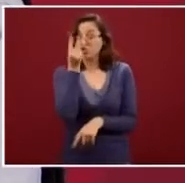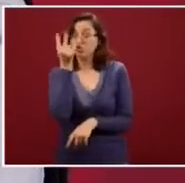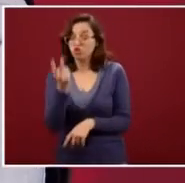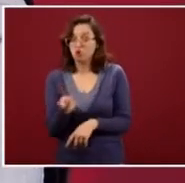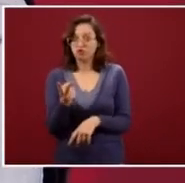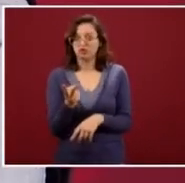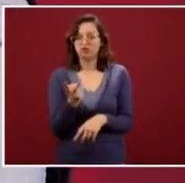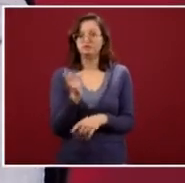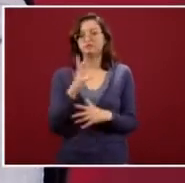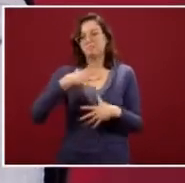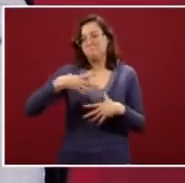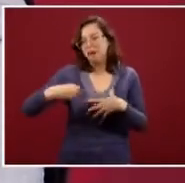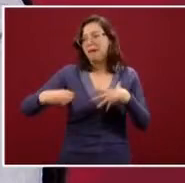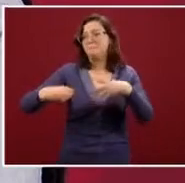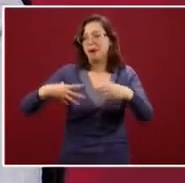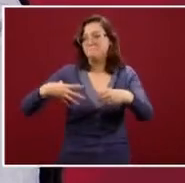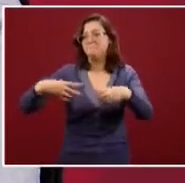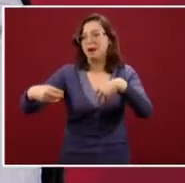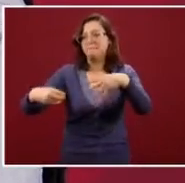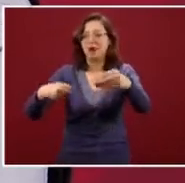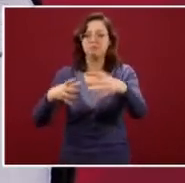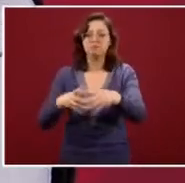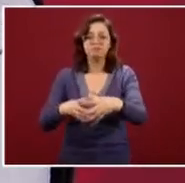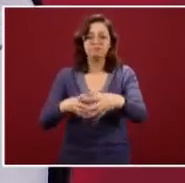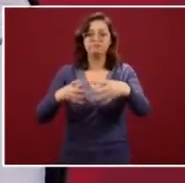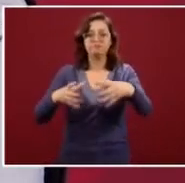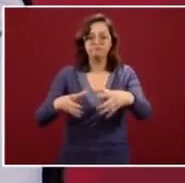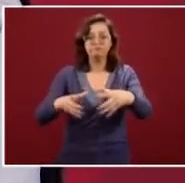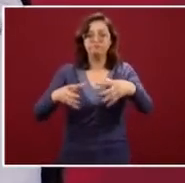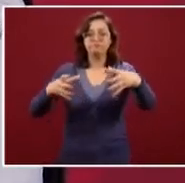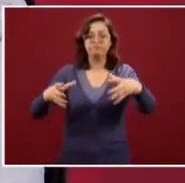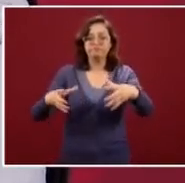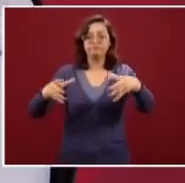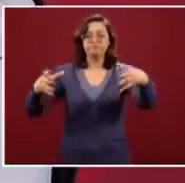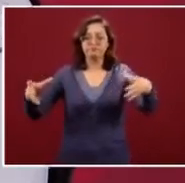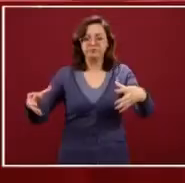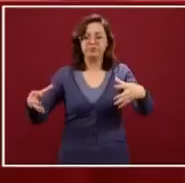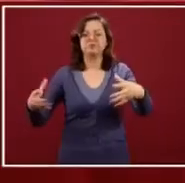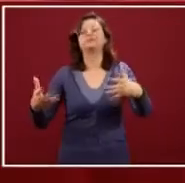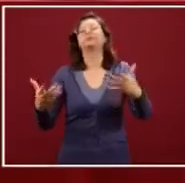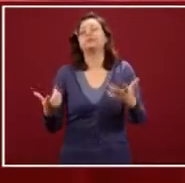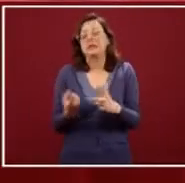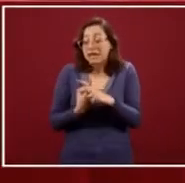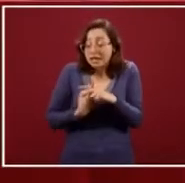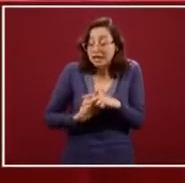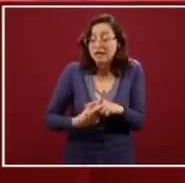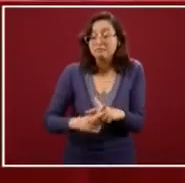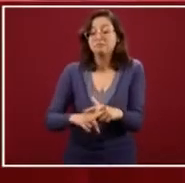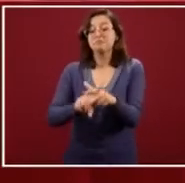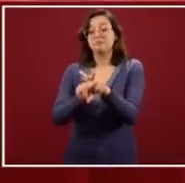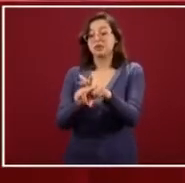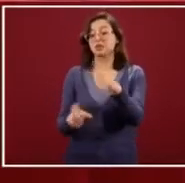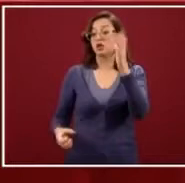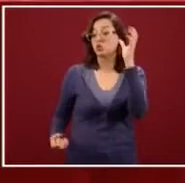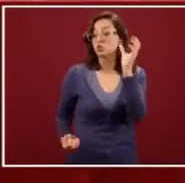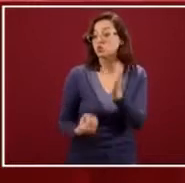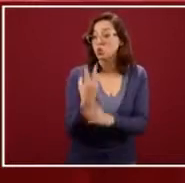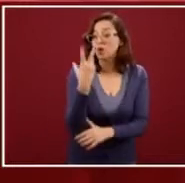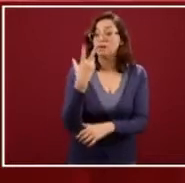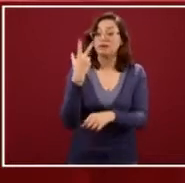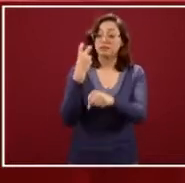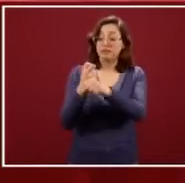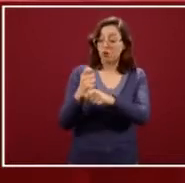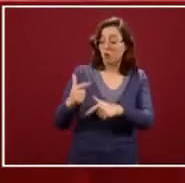2, estos casos importados van aumentando, sus contactos van aumentando, empezamos ahora a tener transmisión